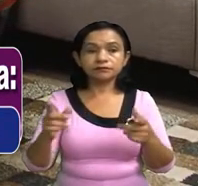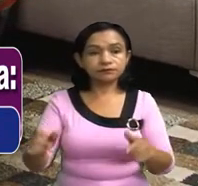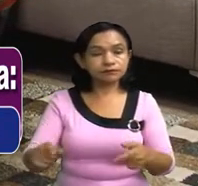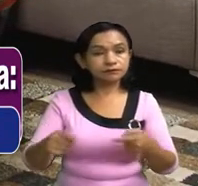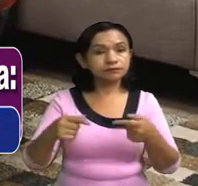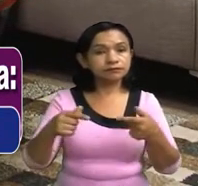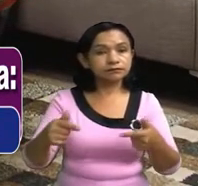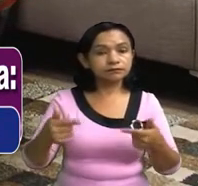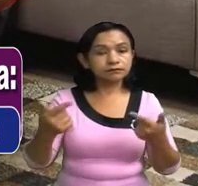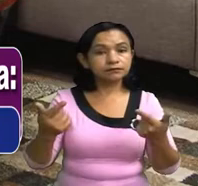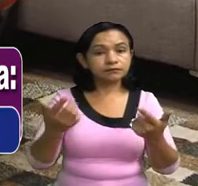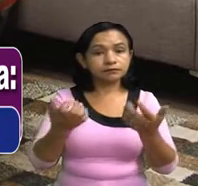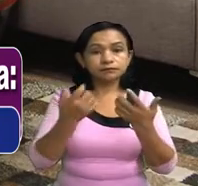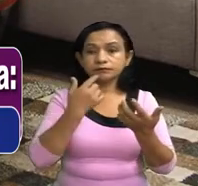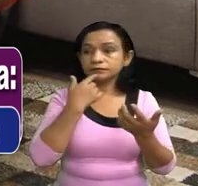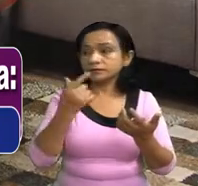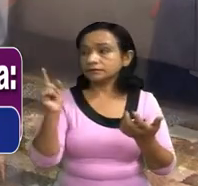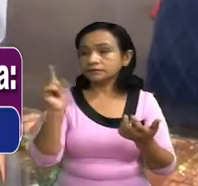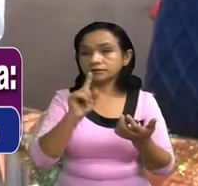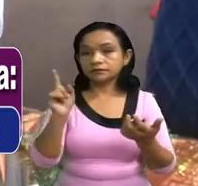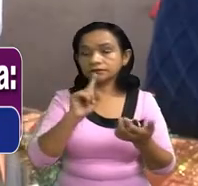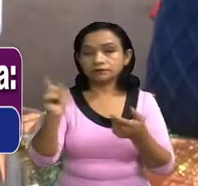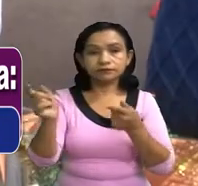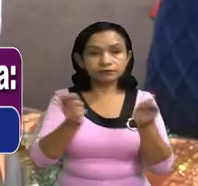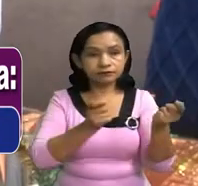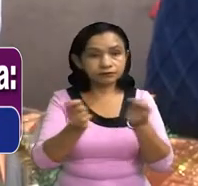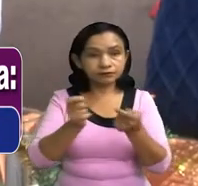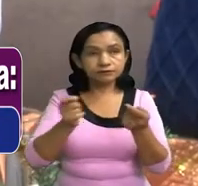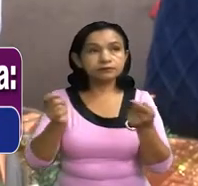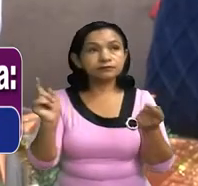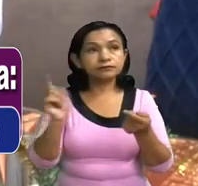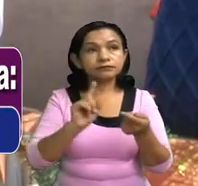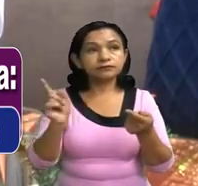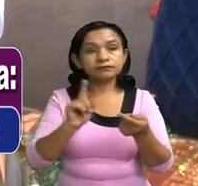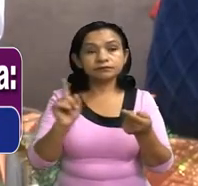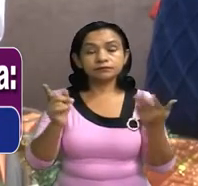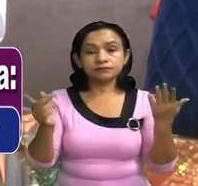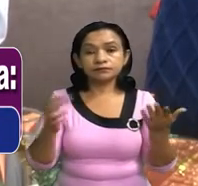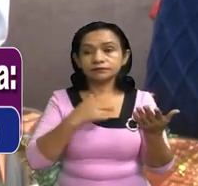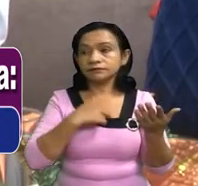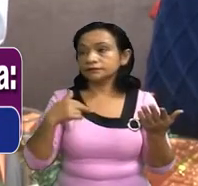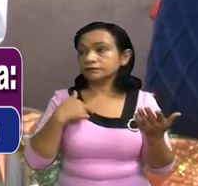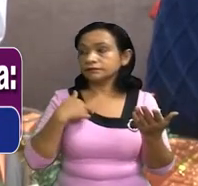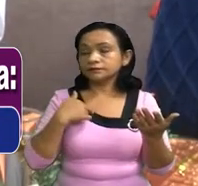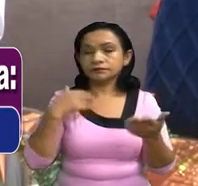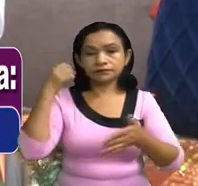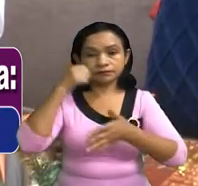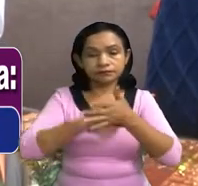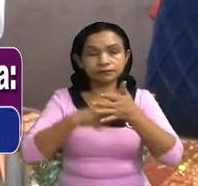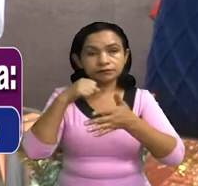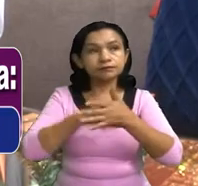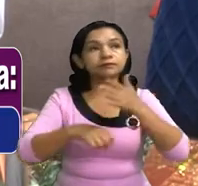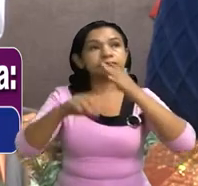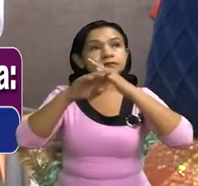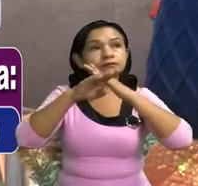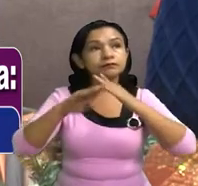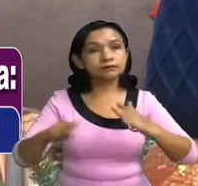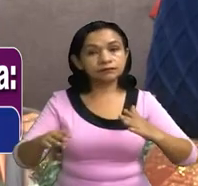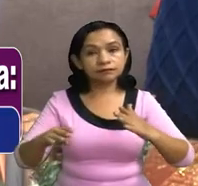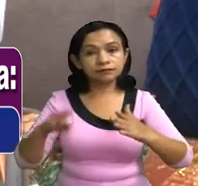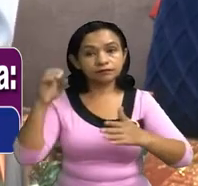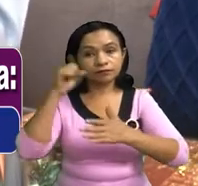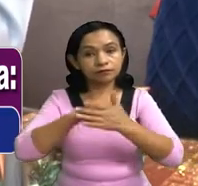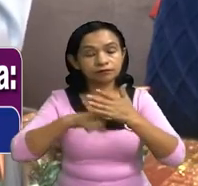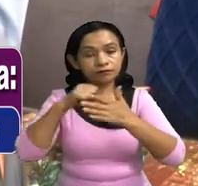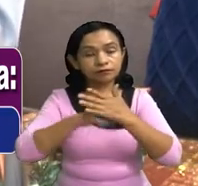Y entonces nosotros decimos no a esa manipulación. Por eso vamos a defender la paz. Okay. Y la paz no